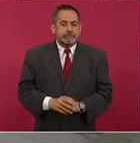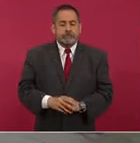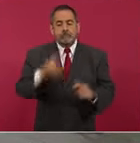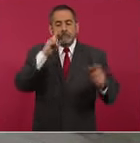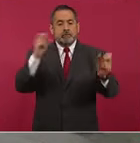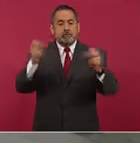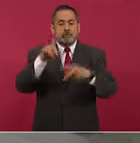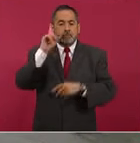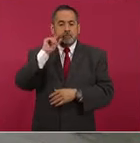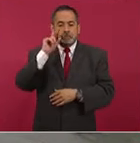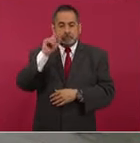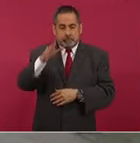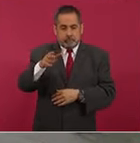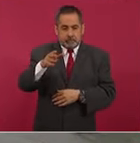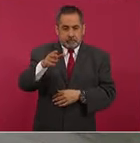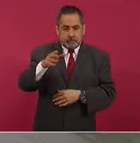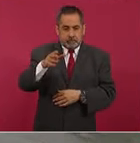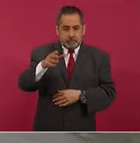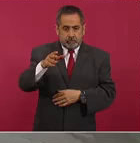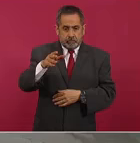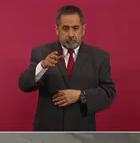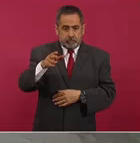Nos vemos mañana, ya